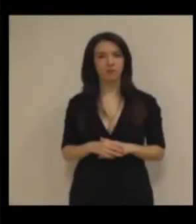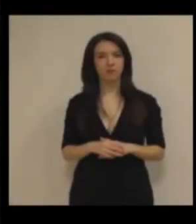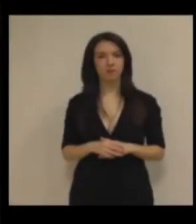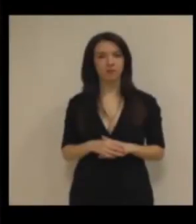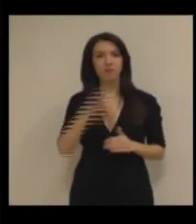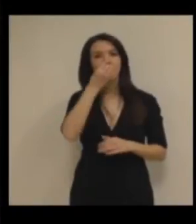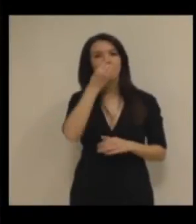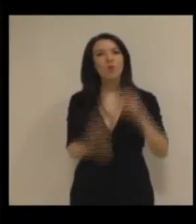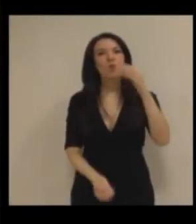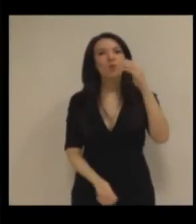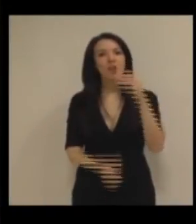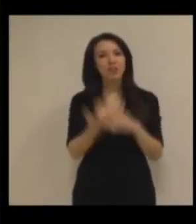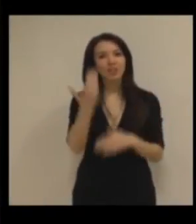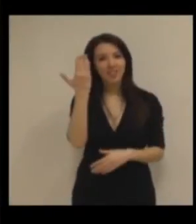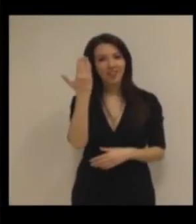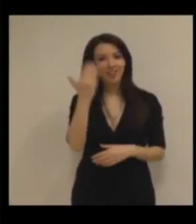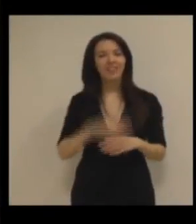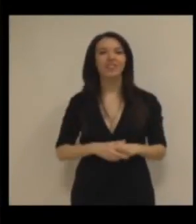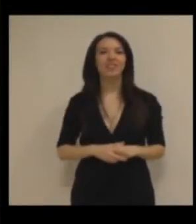Buenos días,